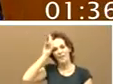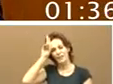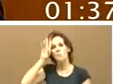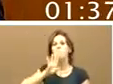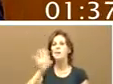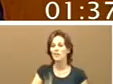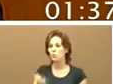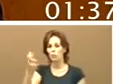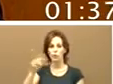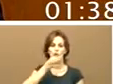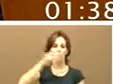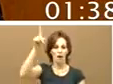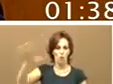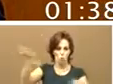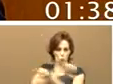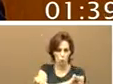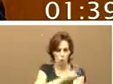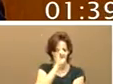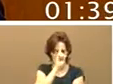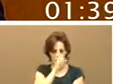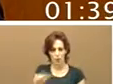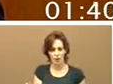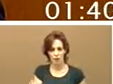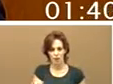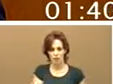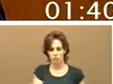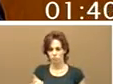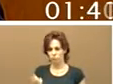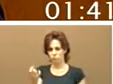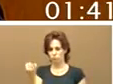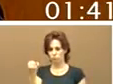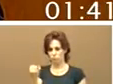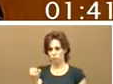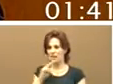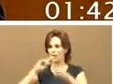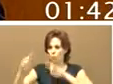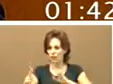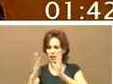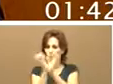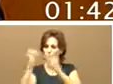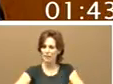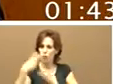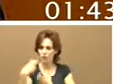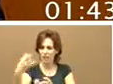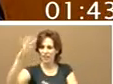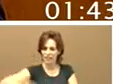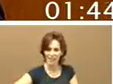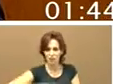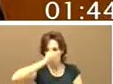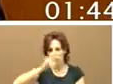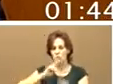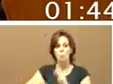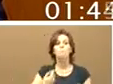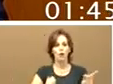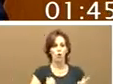queda claro cuál es la postura con respecto al pacto fiscal catalán, pero de verdad que es de agradecer su